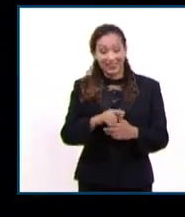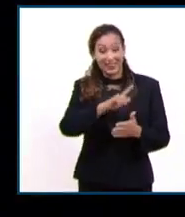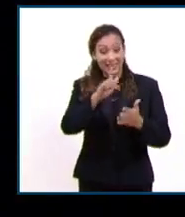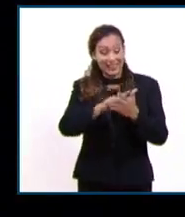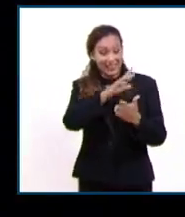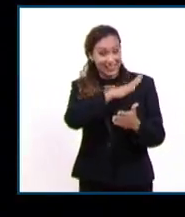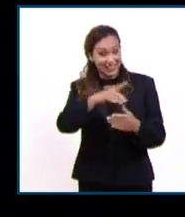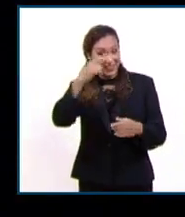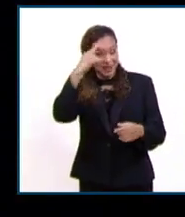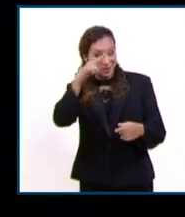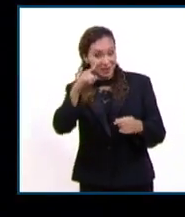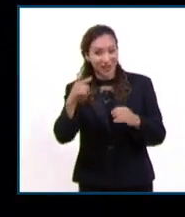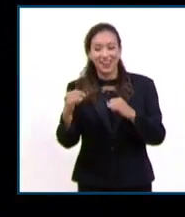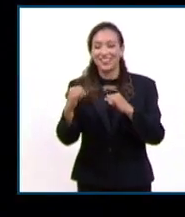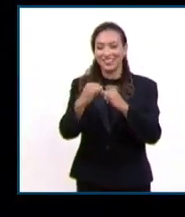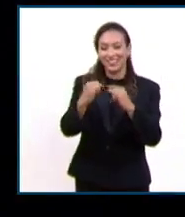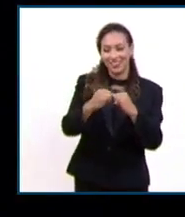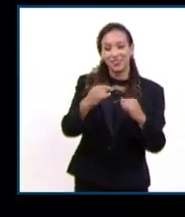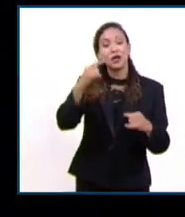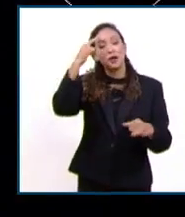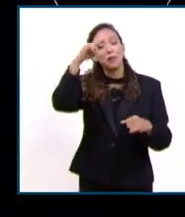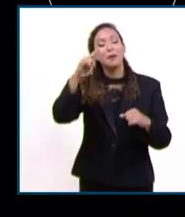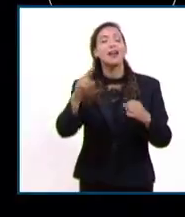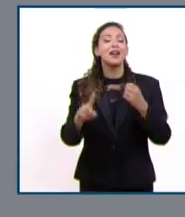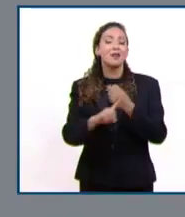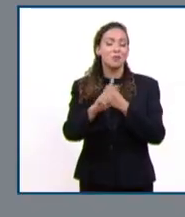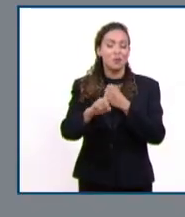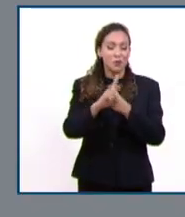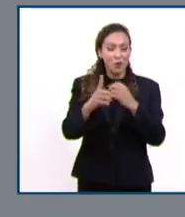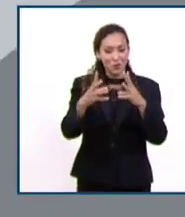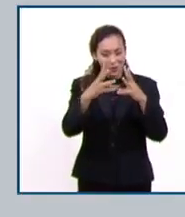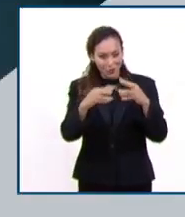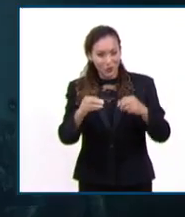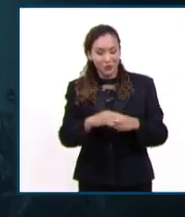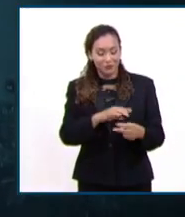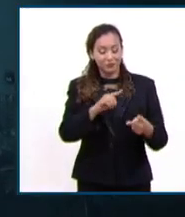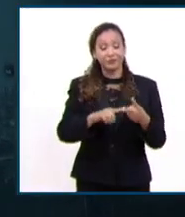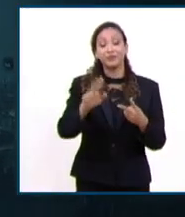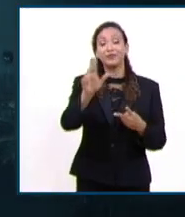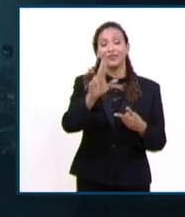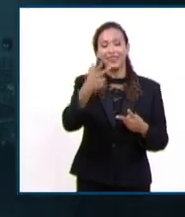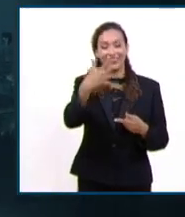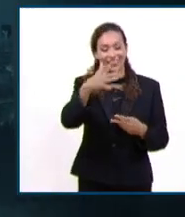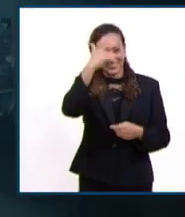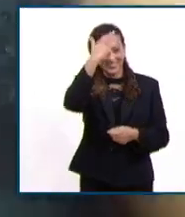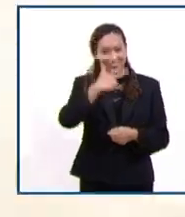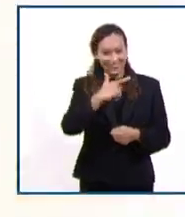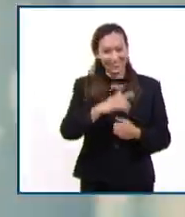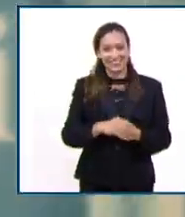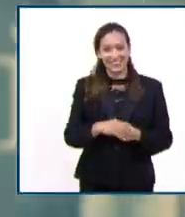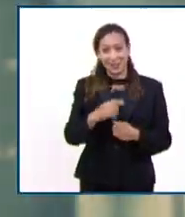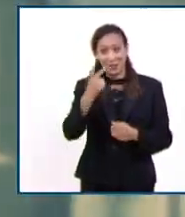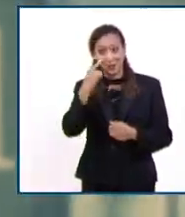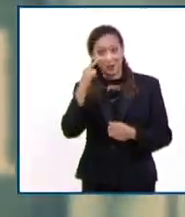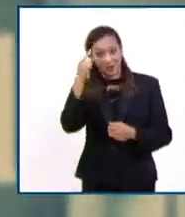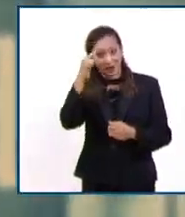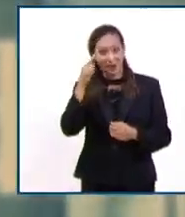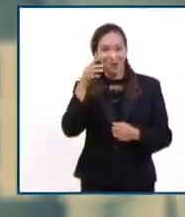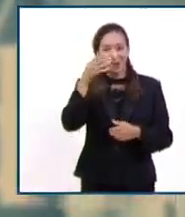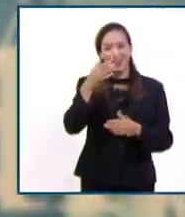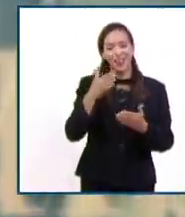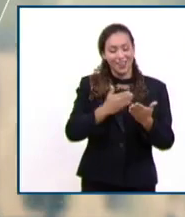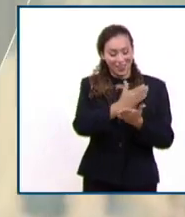de Mecanismos Alternativos de Solución de Controversias. El martes a las 10 de la noche, en Miradas a la Justicia,